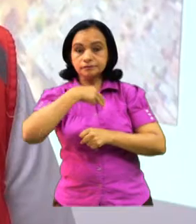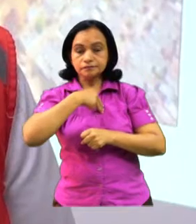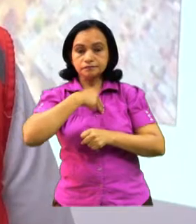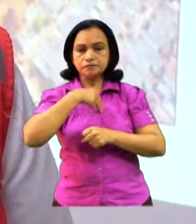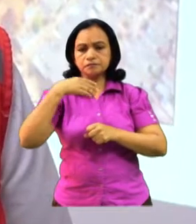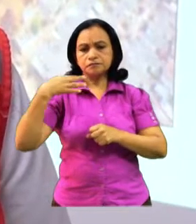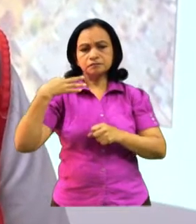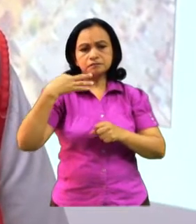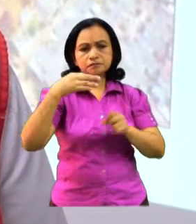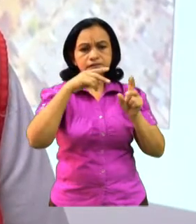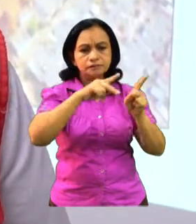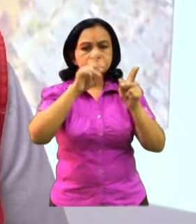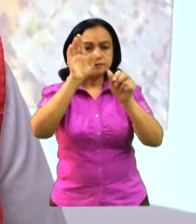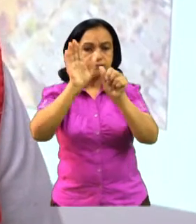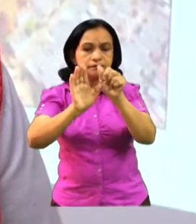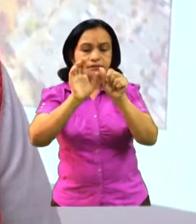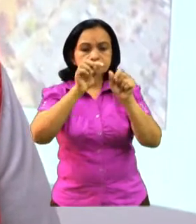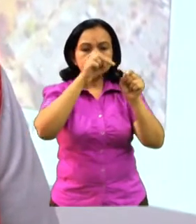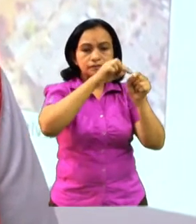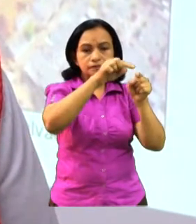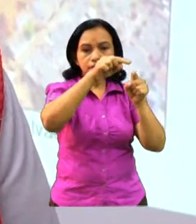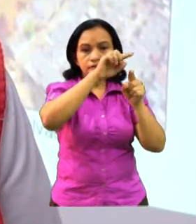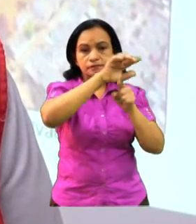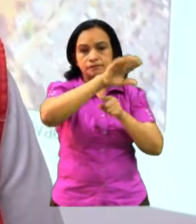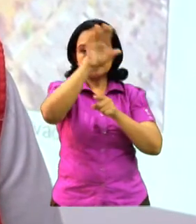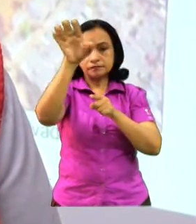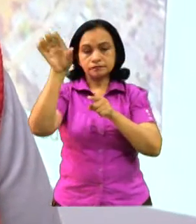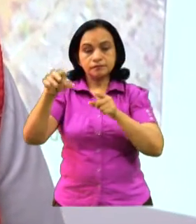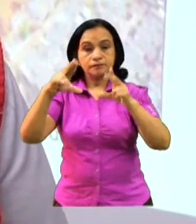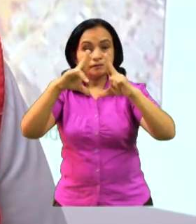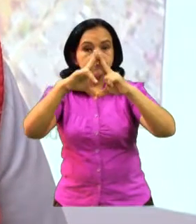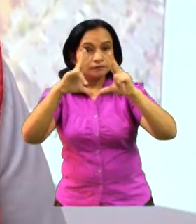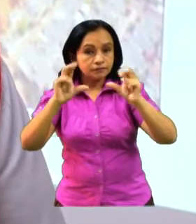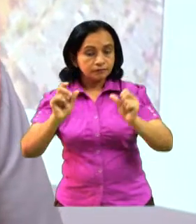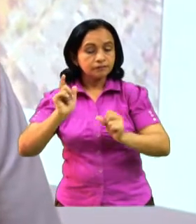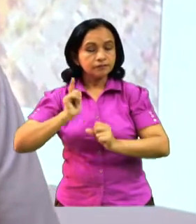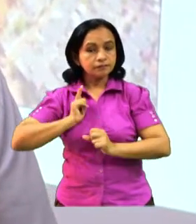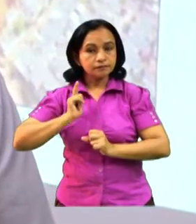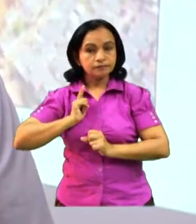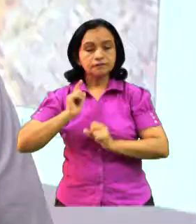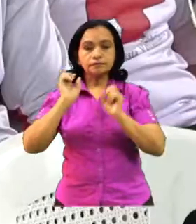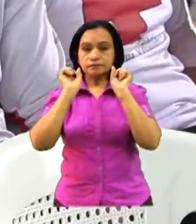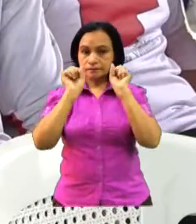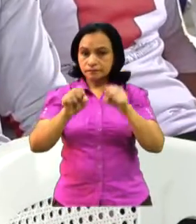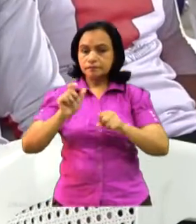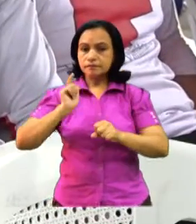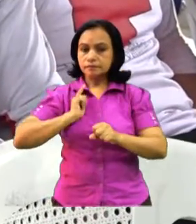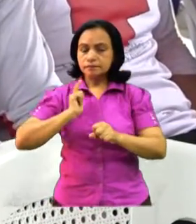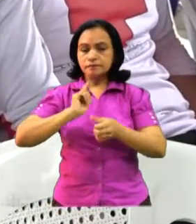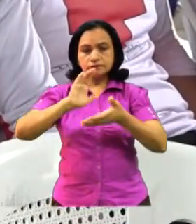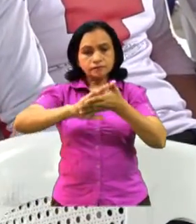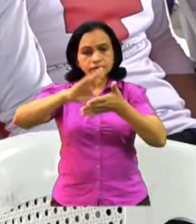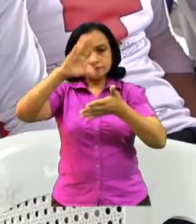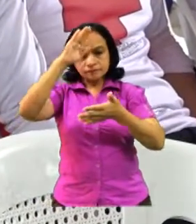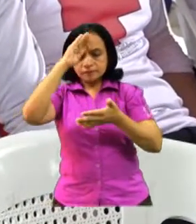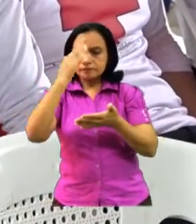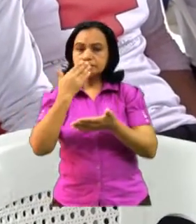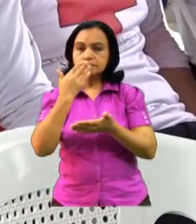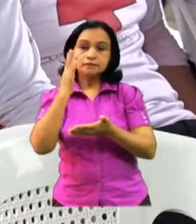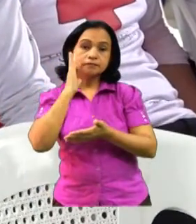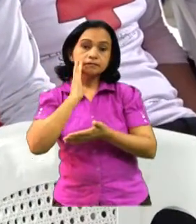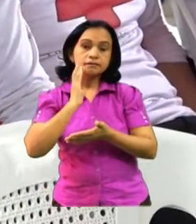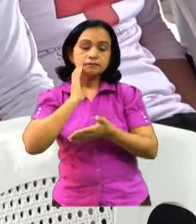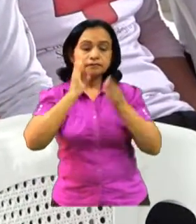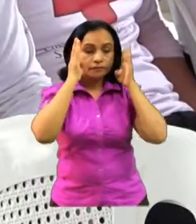voluntarios de cada una de las filiales que tenemos distribuidas en todo el país. Por ello, para poder tener capacidades adecuadas para